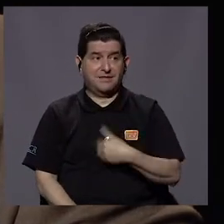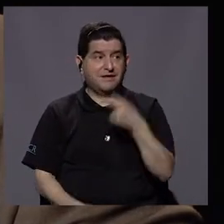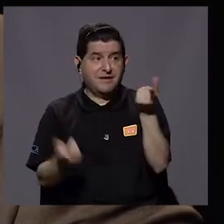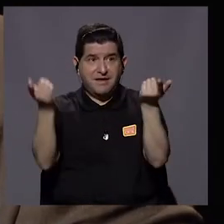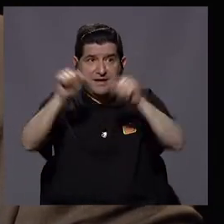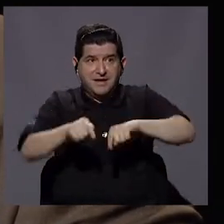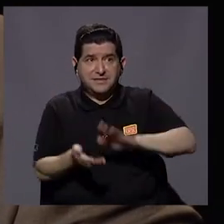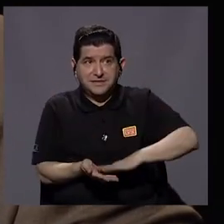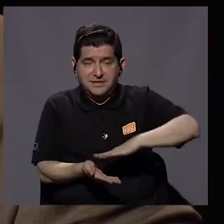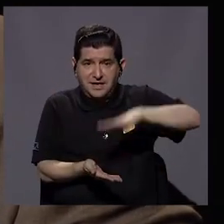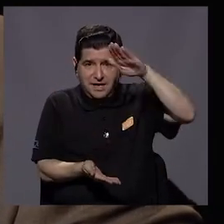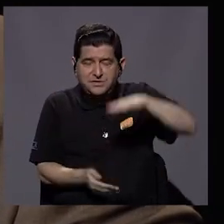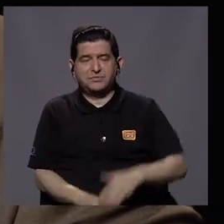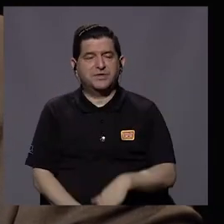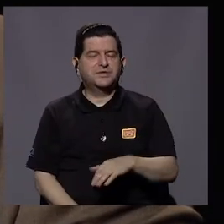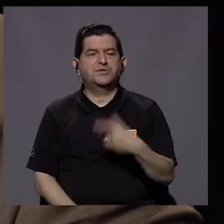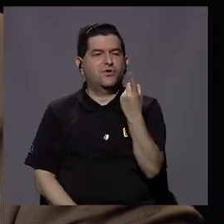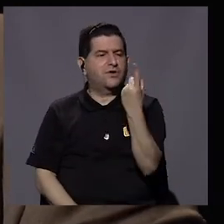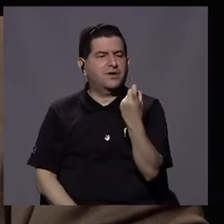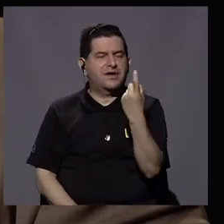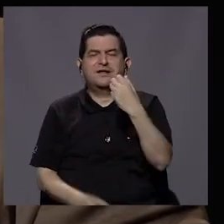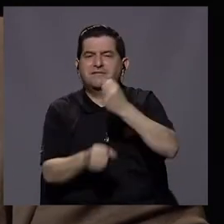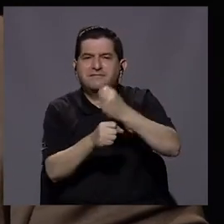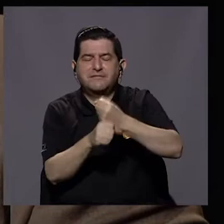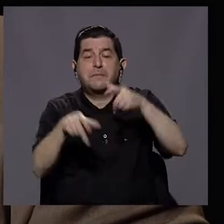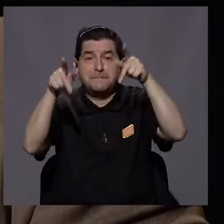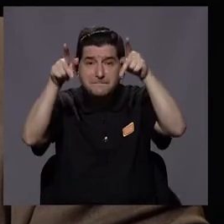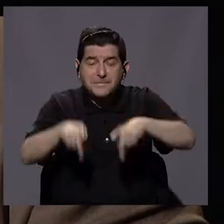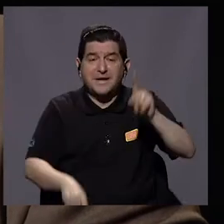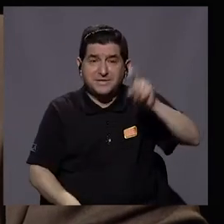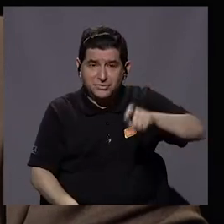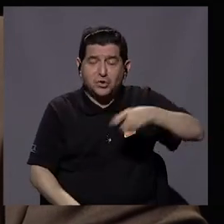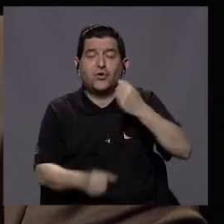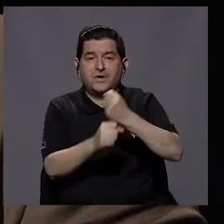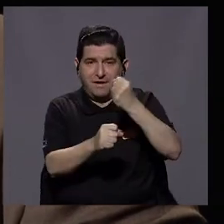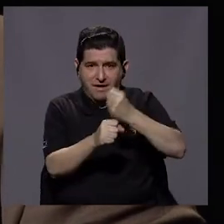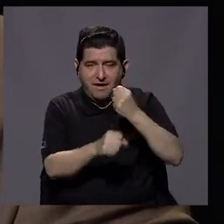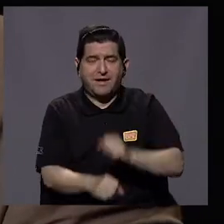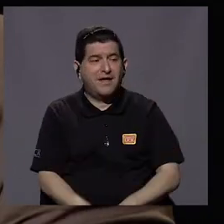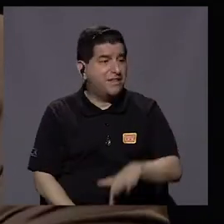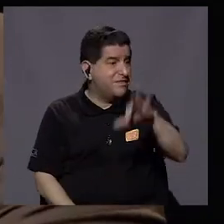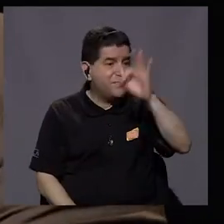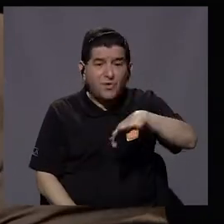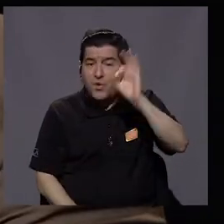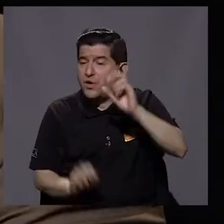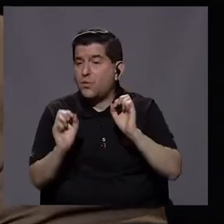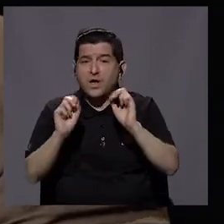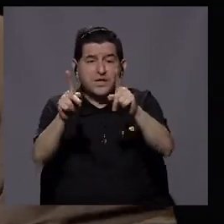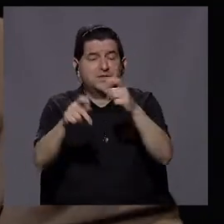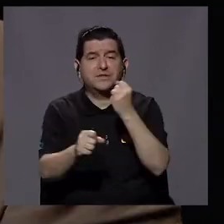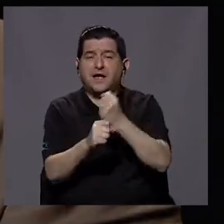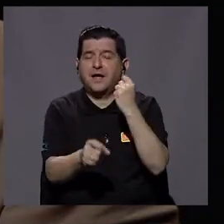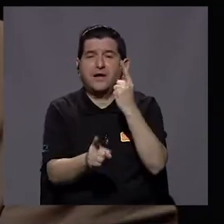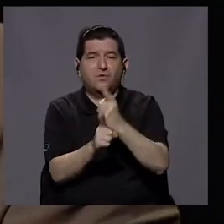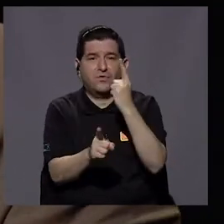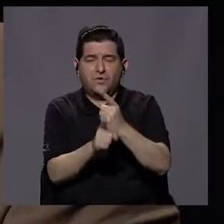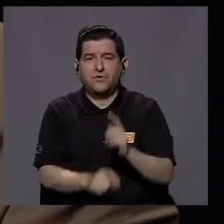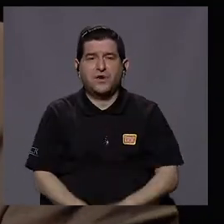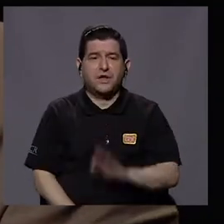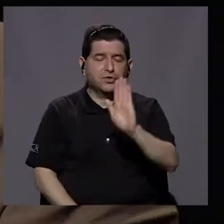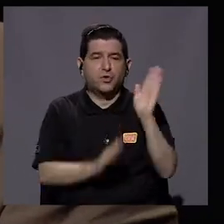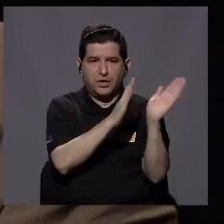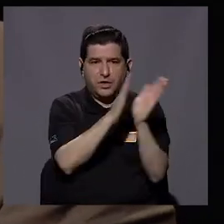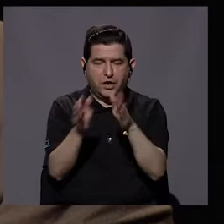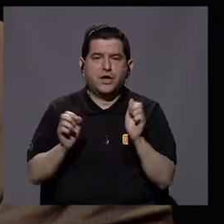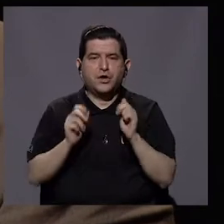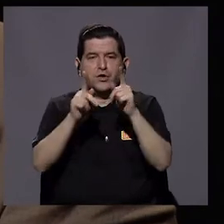un incremento en la tasa de desempleo porque la persona que necesita trabajo no encuentra las oportunidades laborales adecuadas en relación a su formación